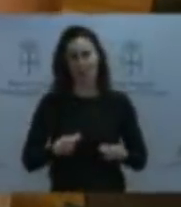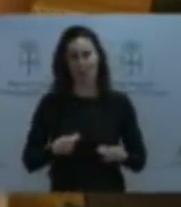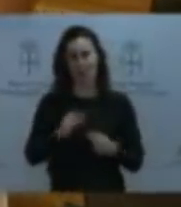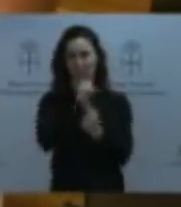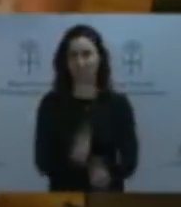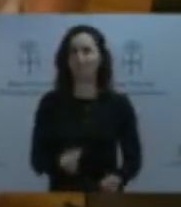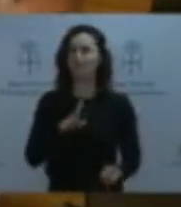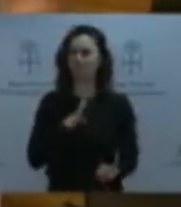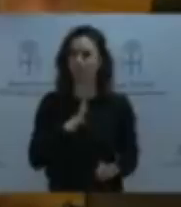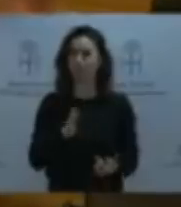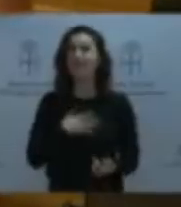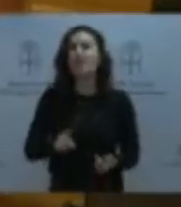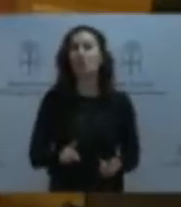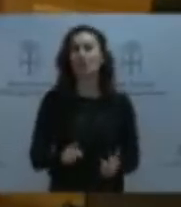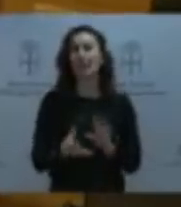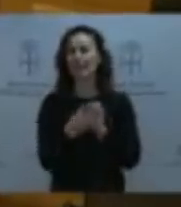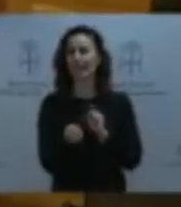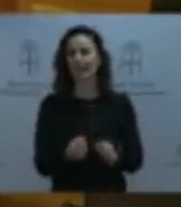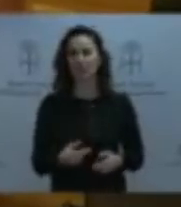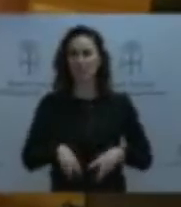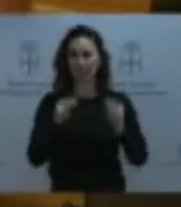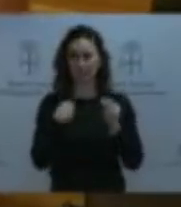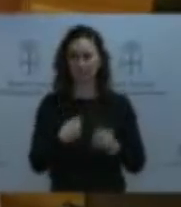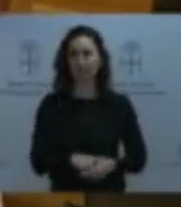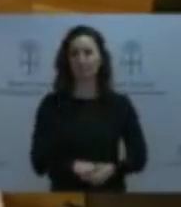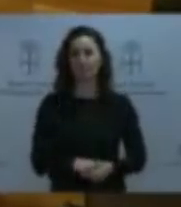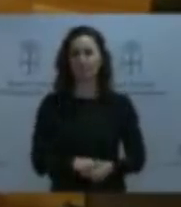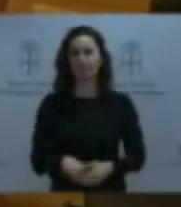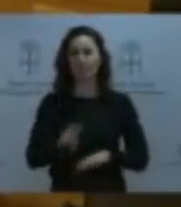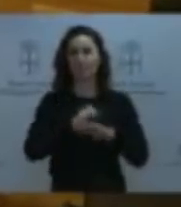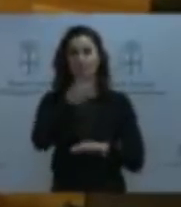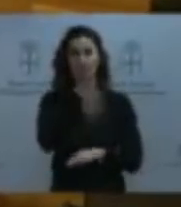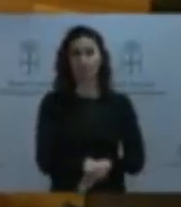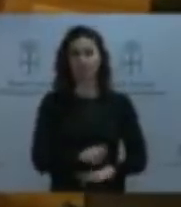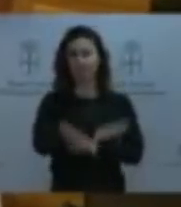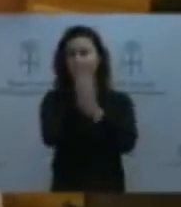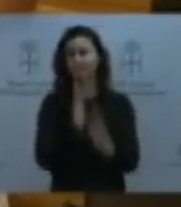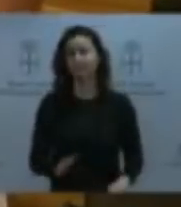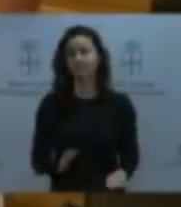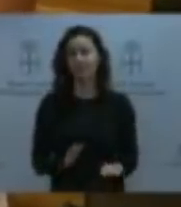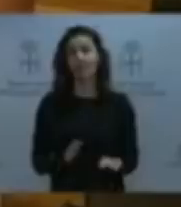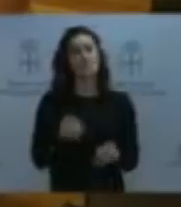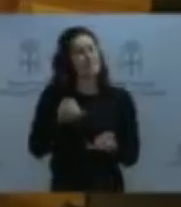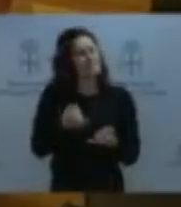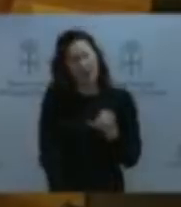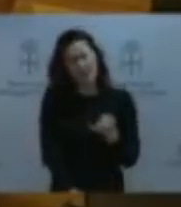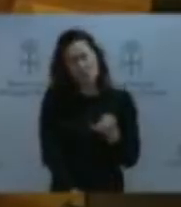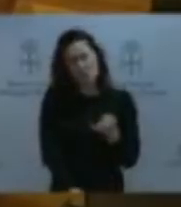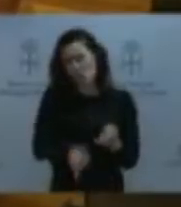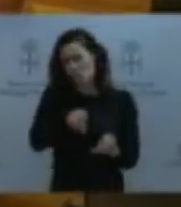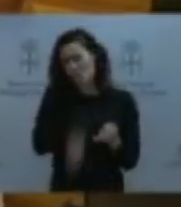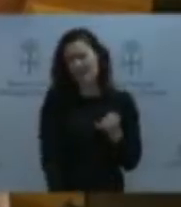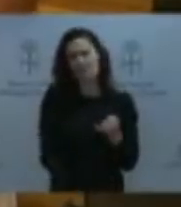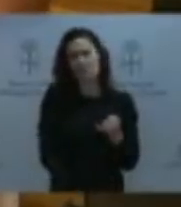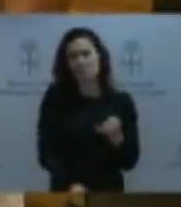Voy acabando. Señor consejero, en definitiva, reconoza que metió la pezuña y que la metió hasta el fondo, no siga